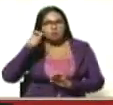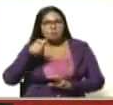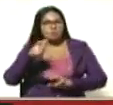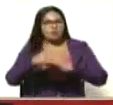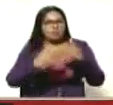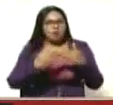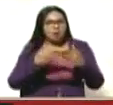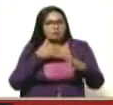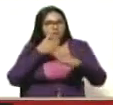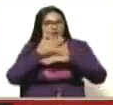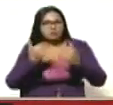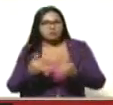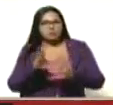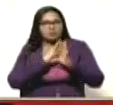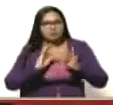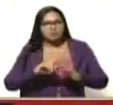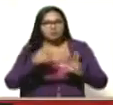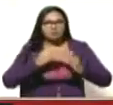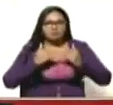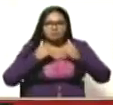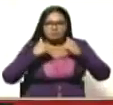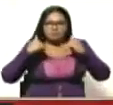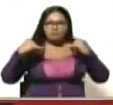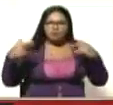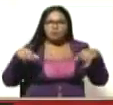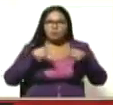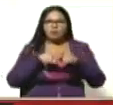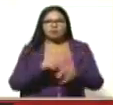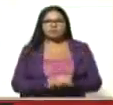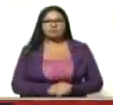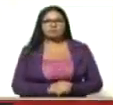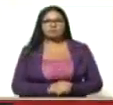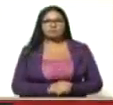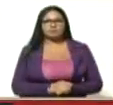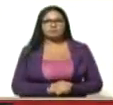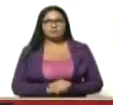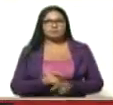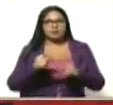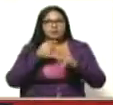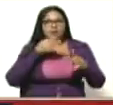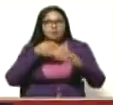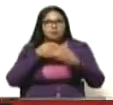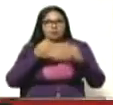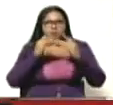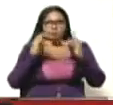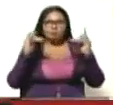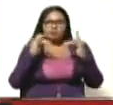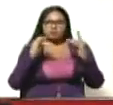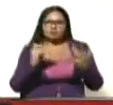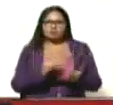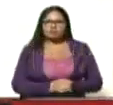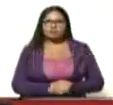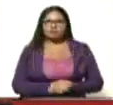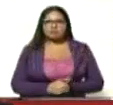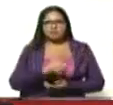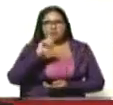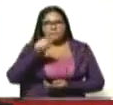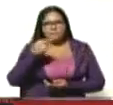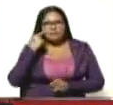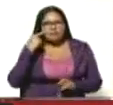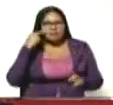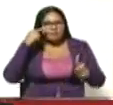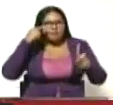la lleva hacia una misma línea, ¿no? La palabra es un camino, es un puente, y quizás la